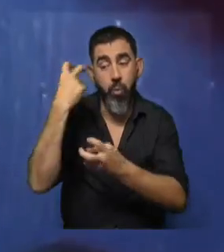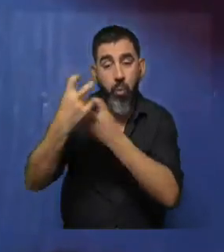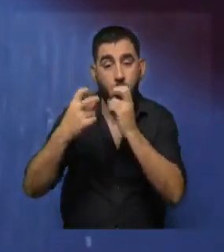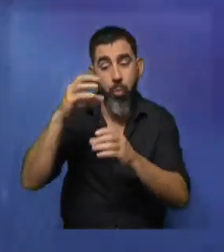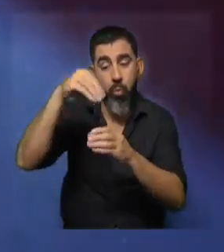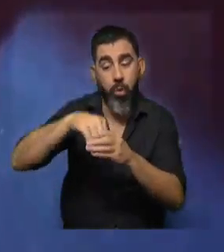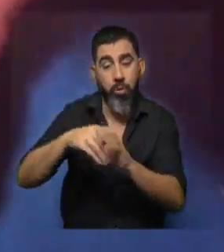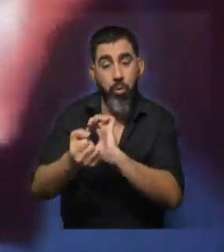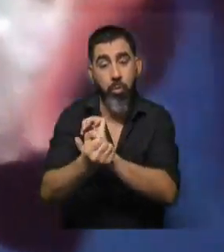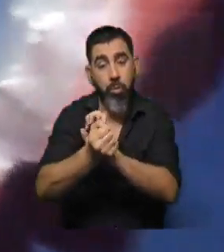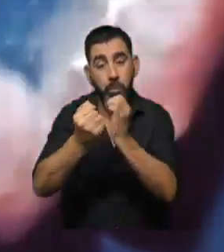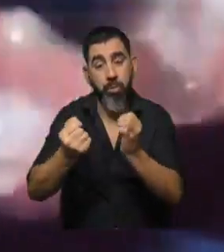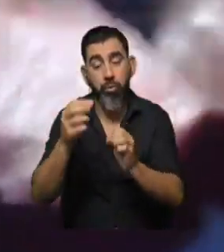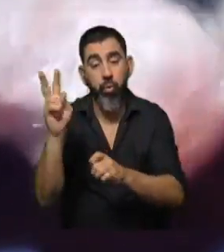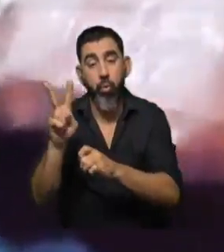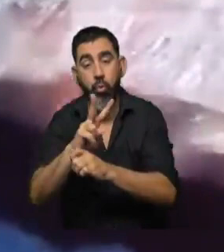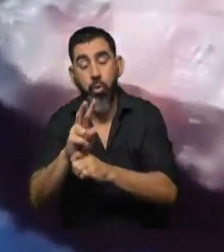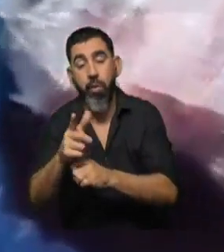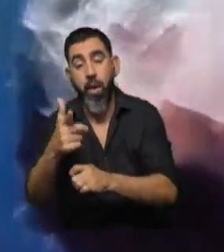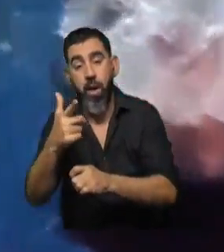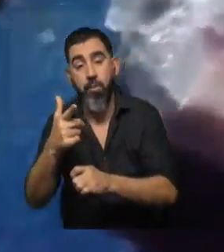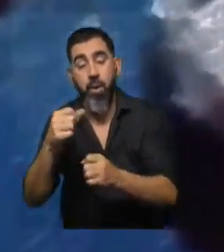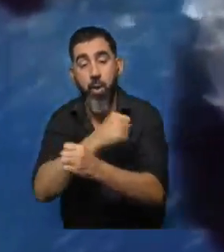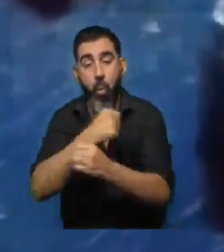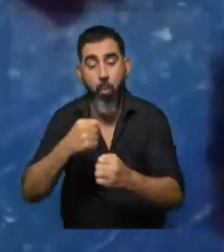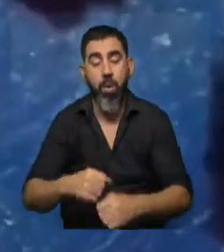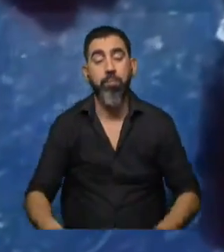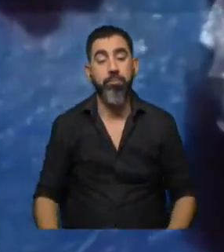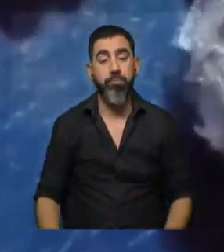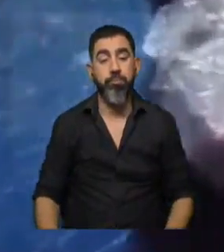intervención en prisiones para el control de armas y explosivos